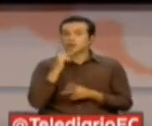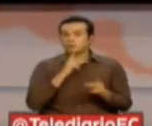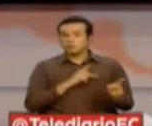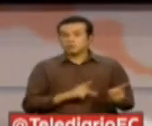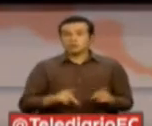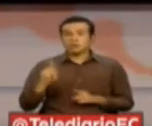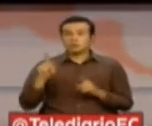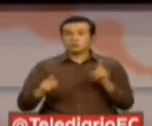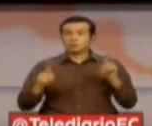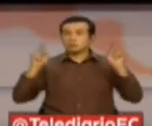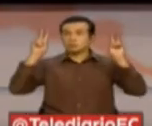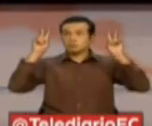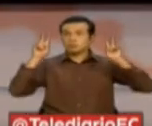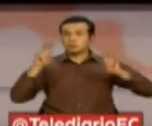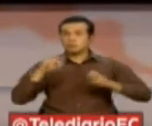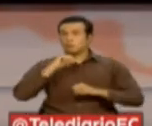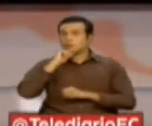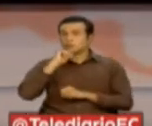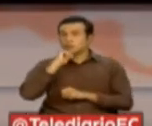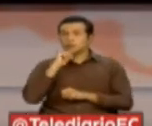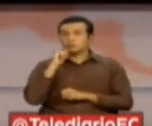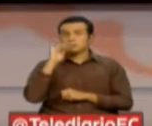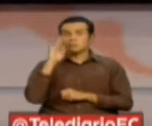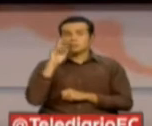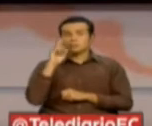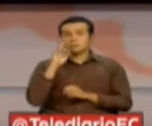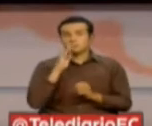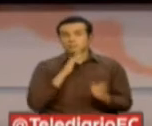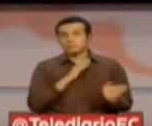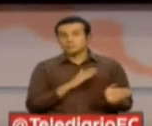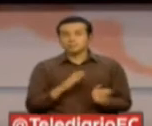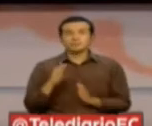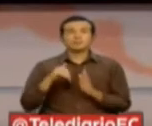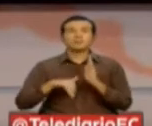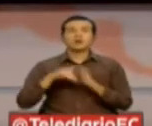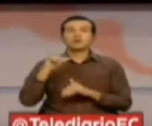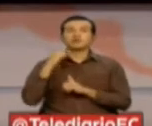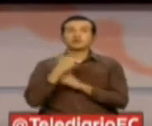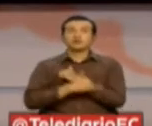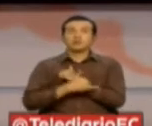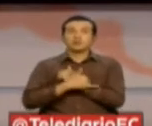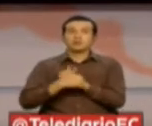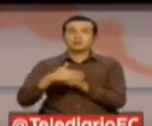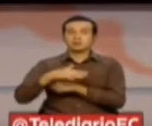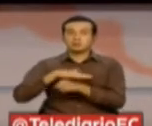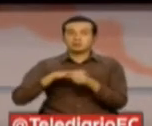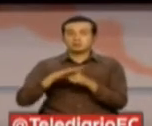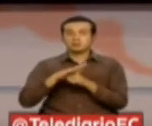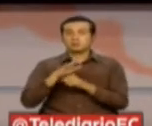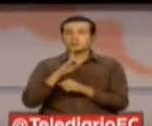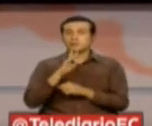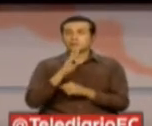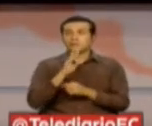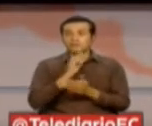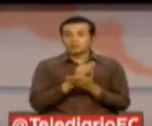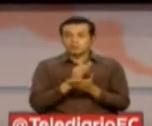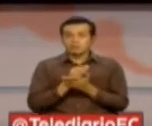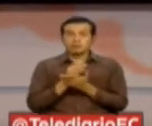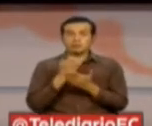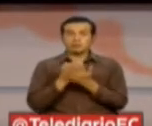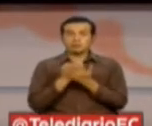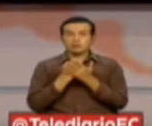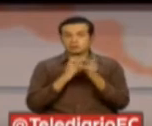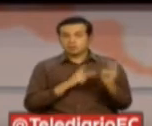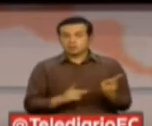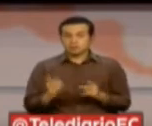plan algunos temas que nosotros hemos visto sobre todo desde la perspectiva del sector exportador como grandes ausentes en el plan económico